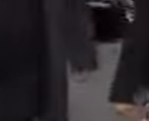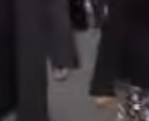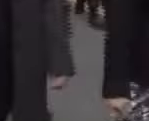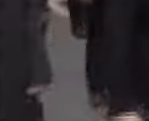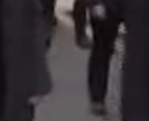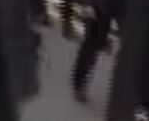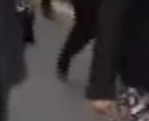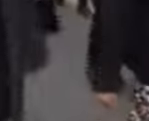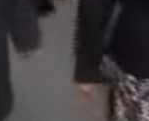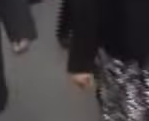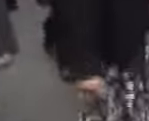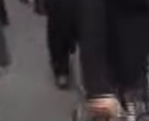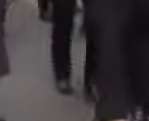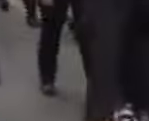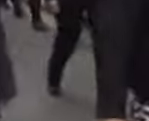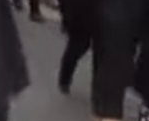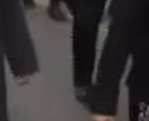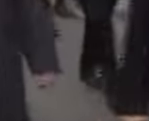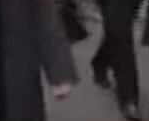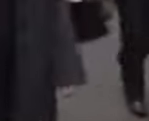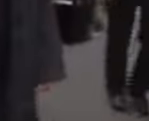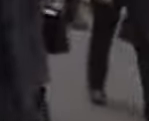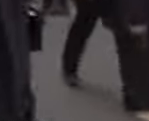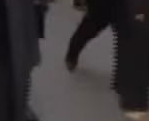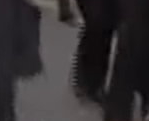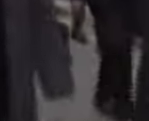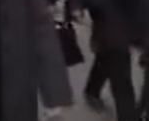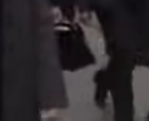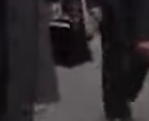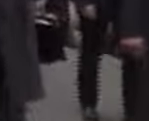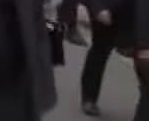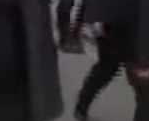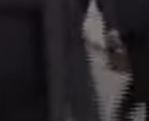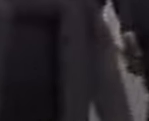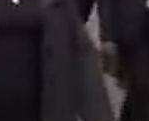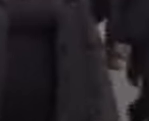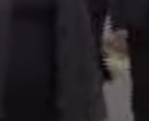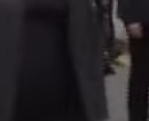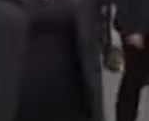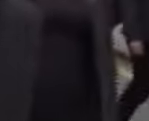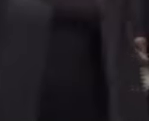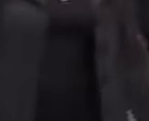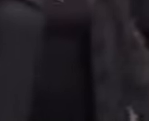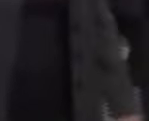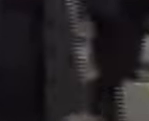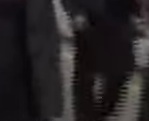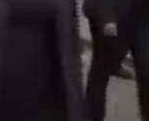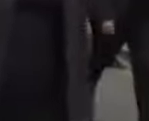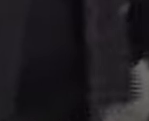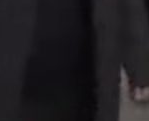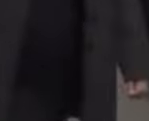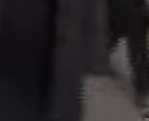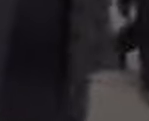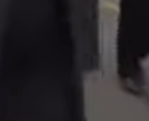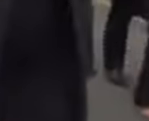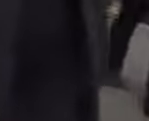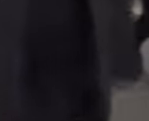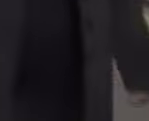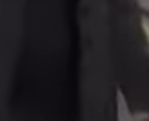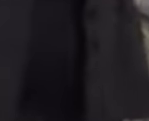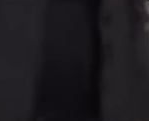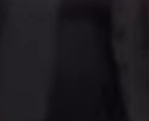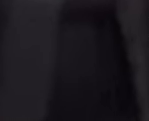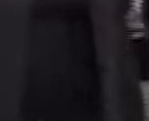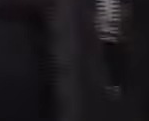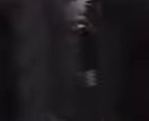seguimos avanzando, acompañando al gabinete y a pocos minutos para llegar al Parlamento. Hay seguridad. ¡Cerramos el Congreso!